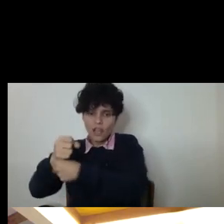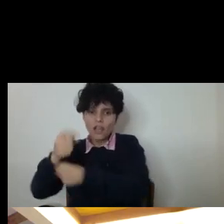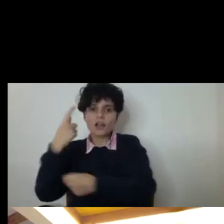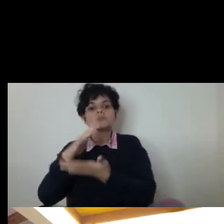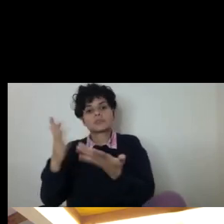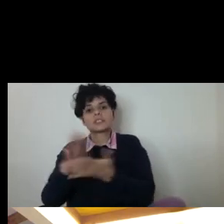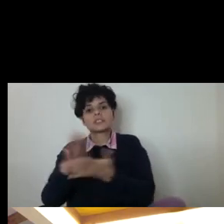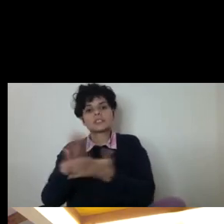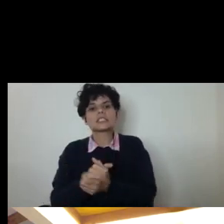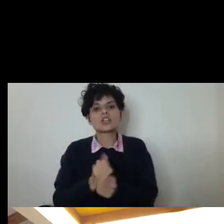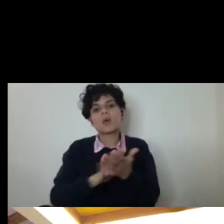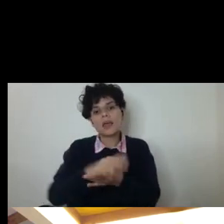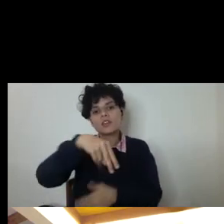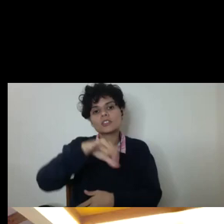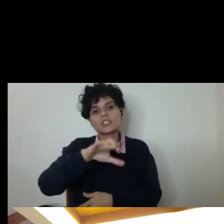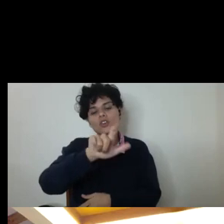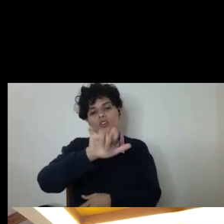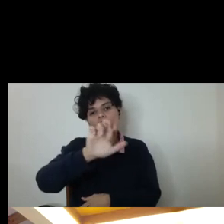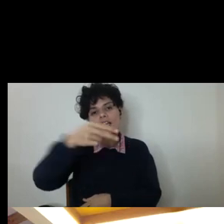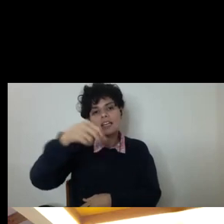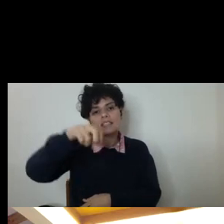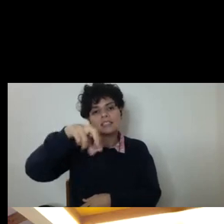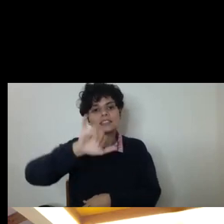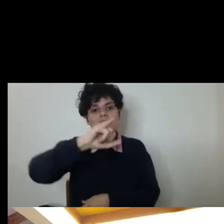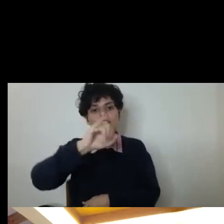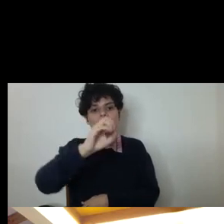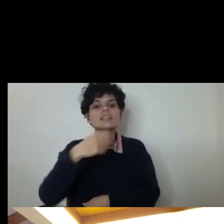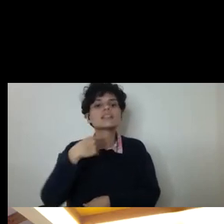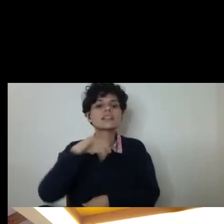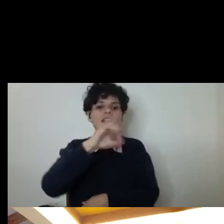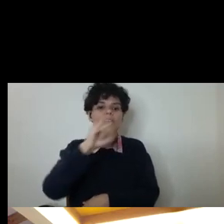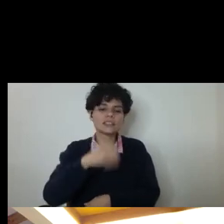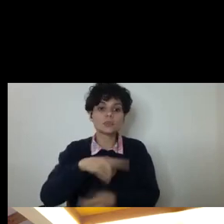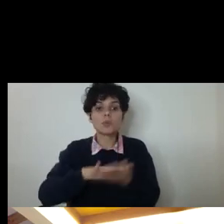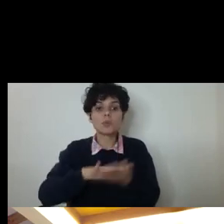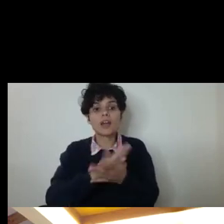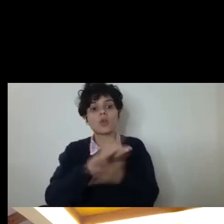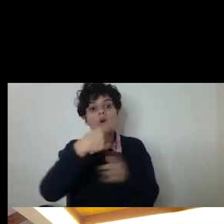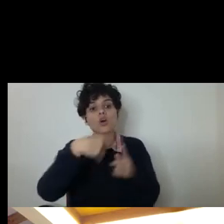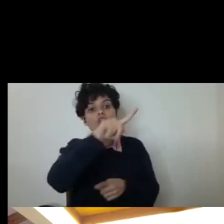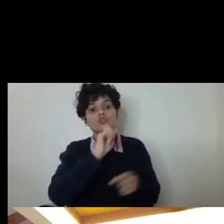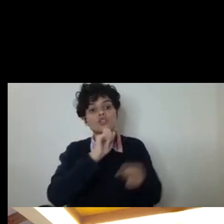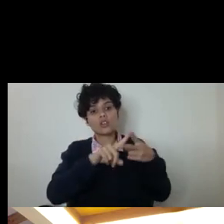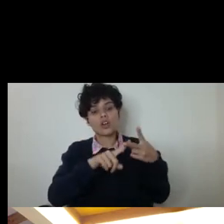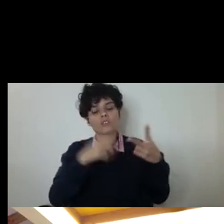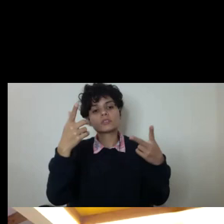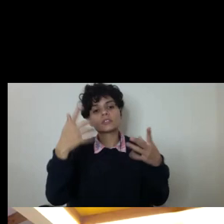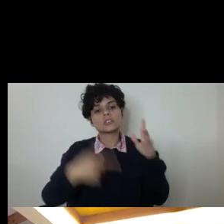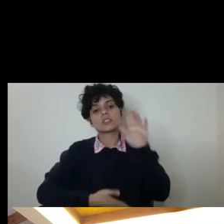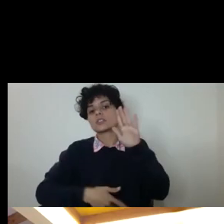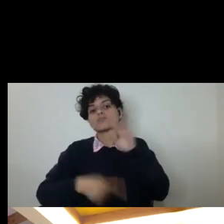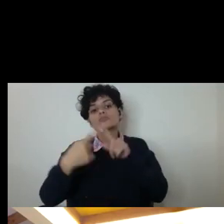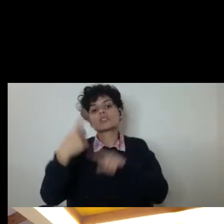hemos tenido, con el grupo de Hilmar Bering en la Universidad de Heidelberg y con Eric Plan en la New York